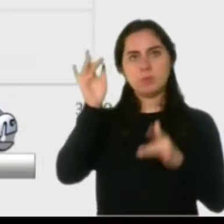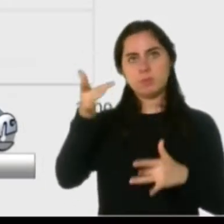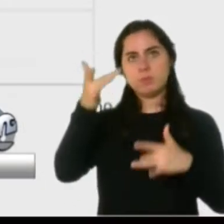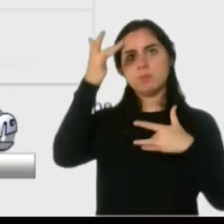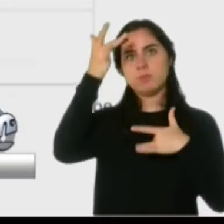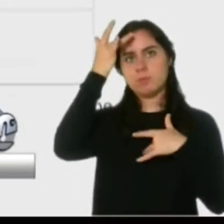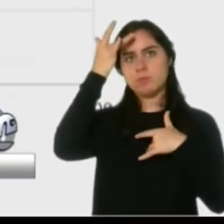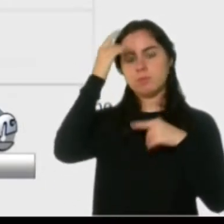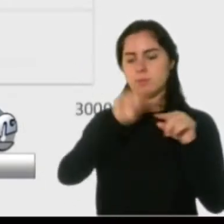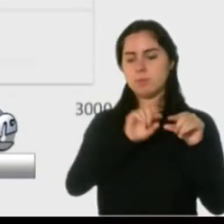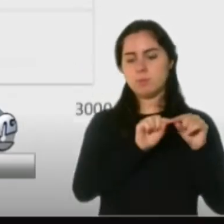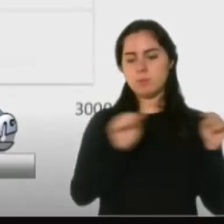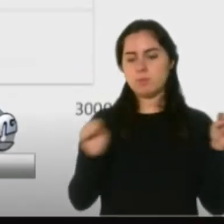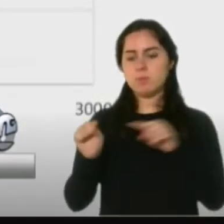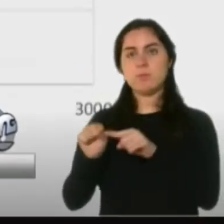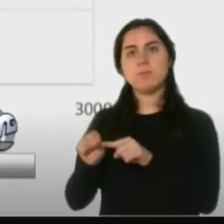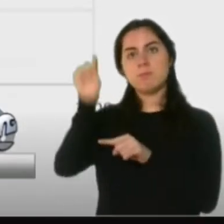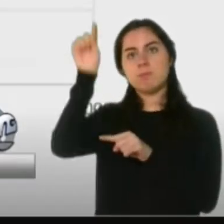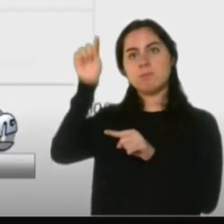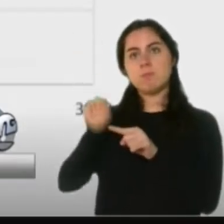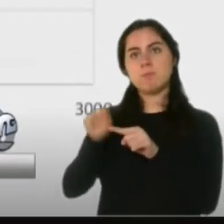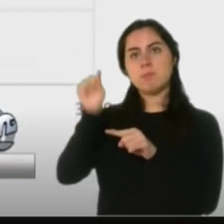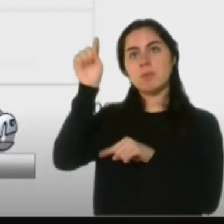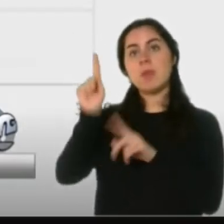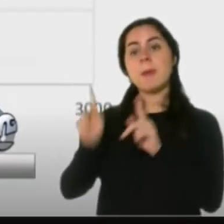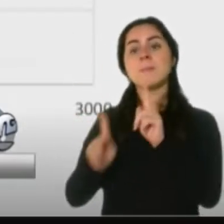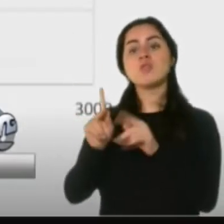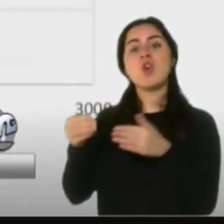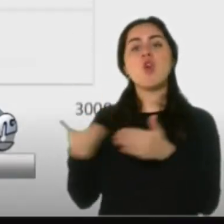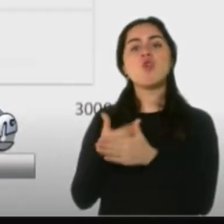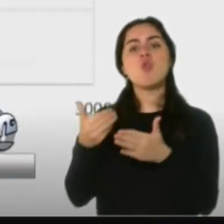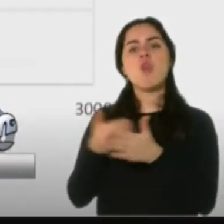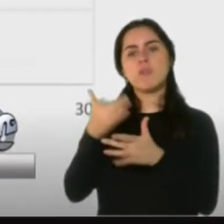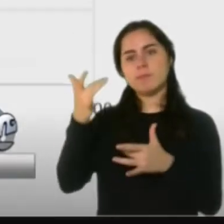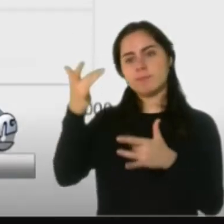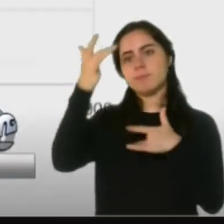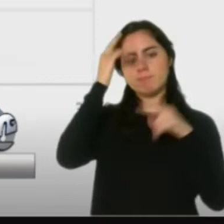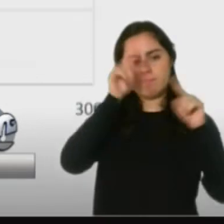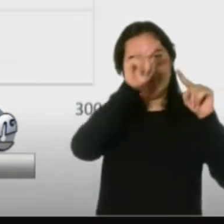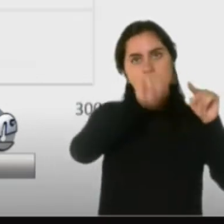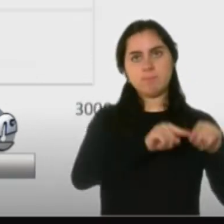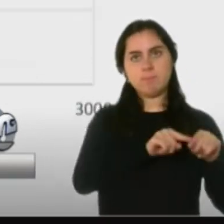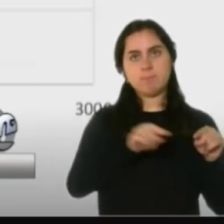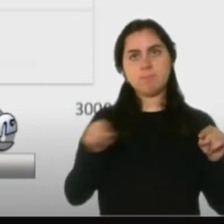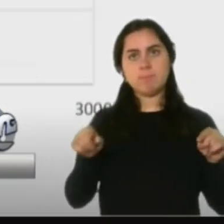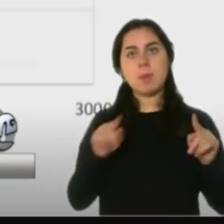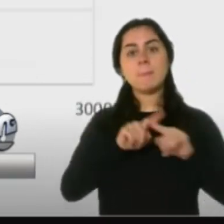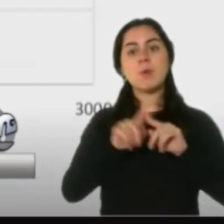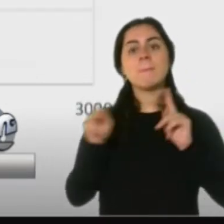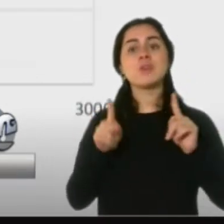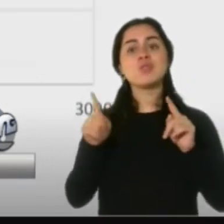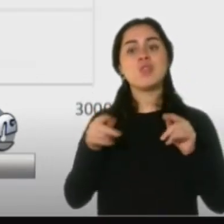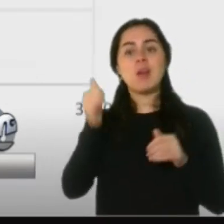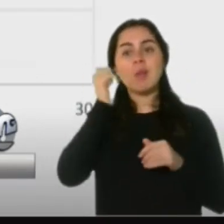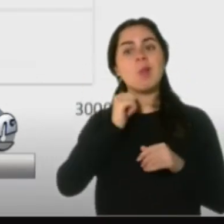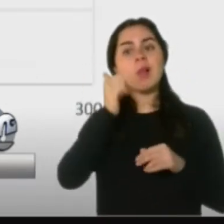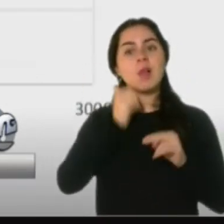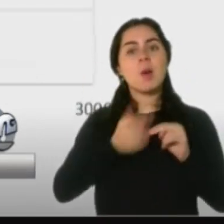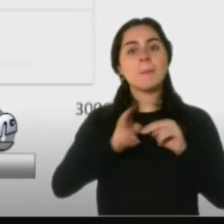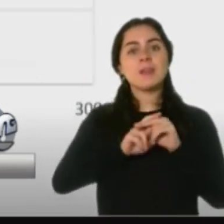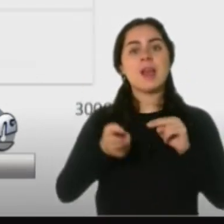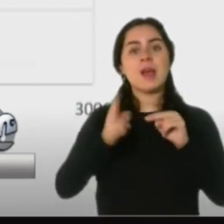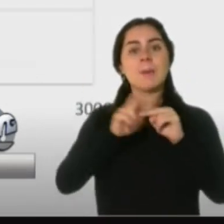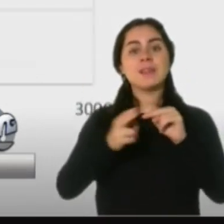el número de nuevos casos. Claramente el número de casos acumulados siempre va subiendo, pero la idea es que el número de casos diarios vaya